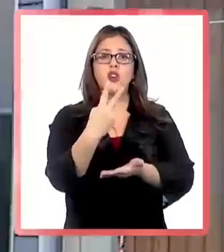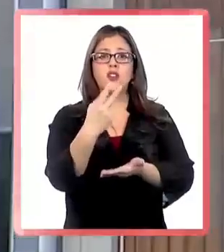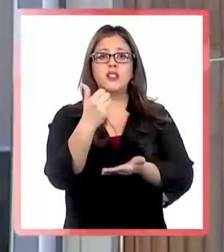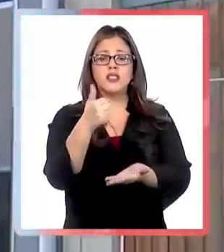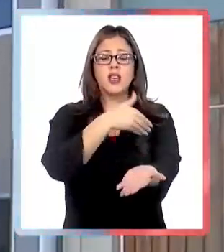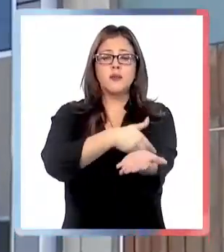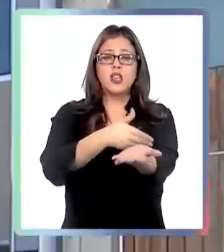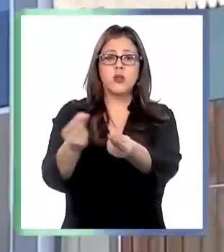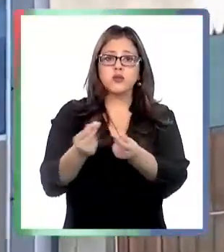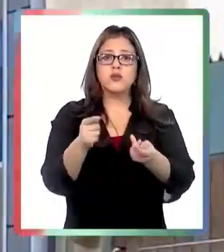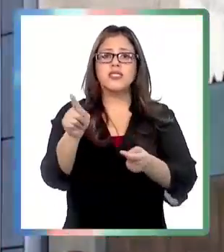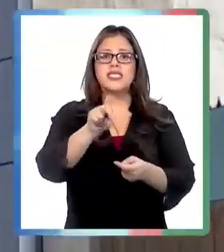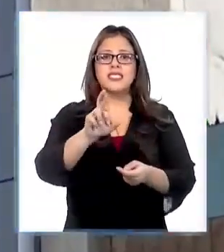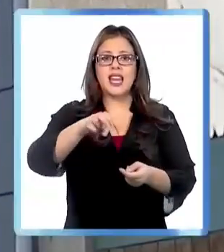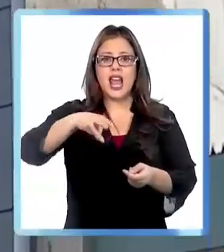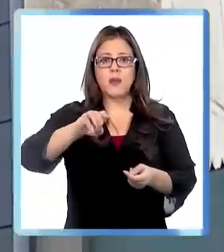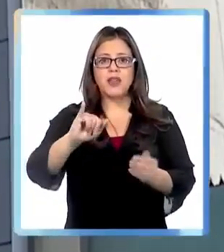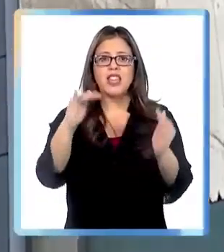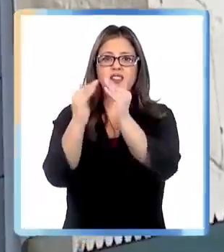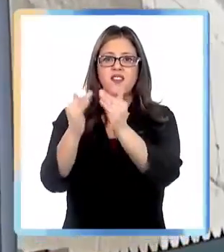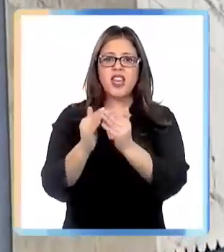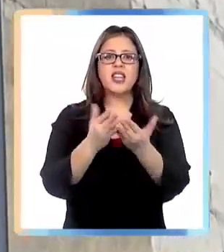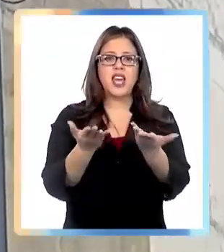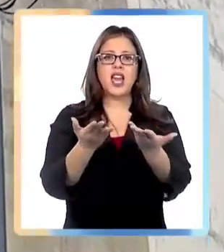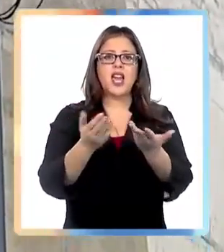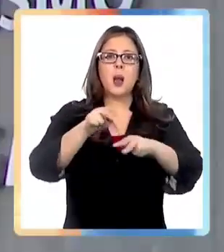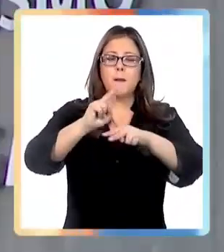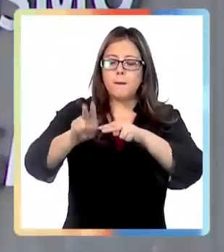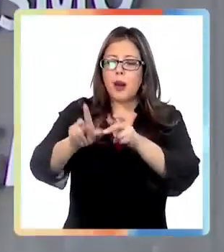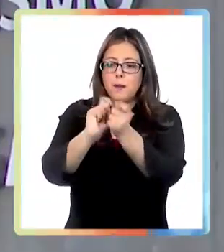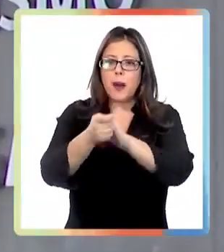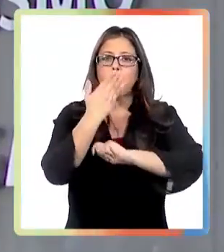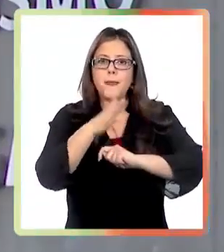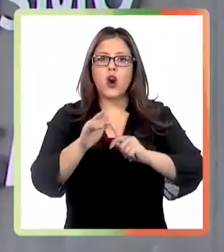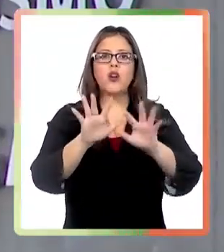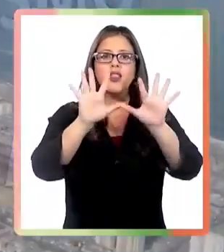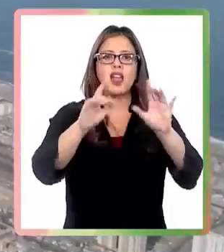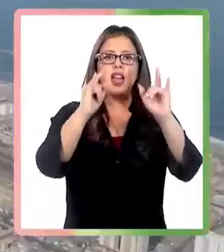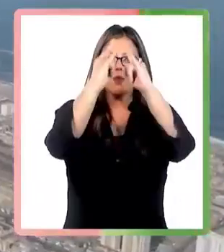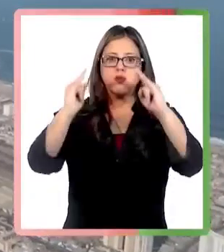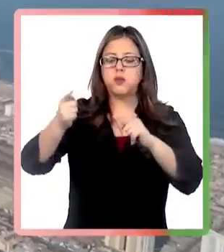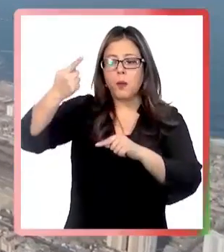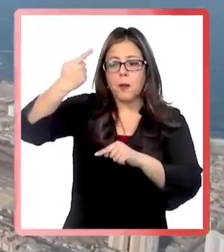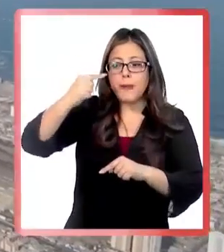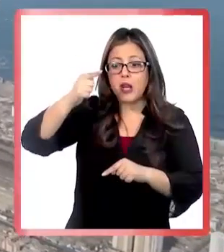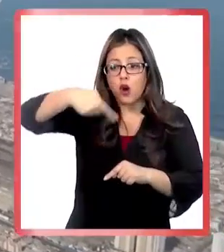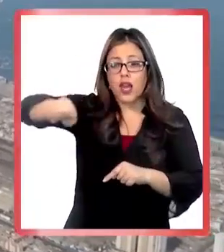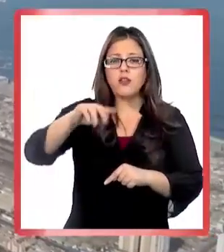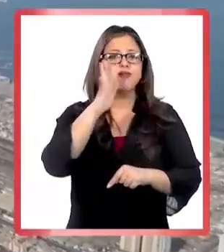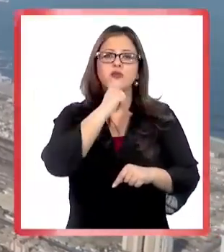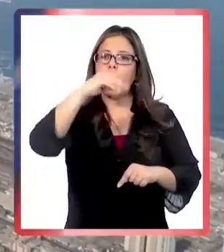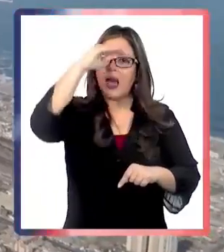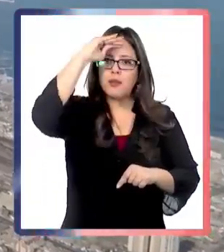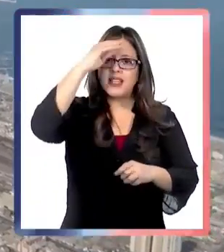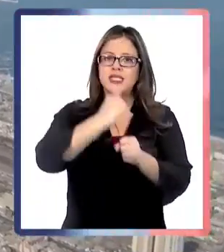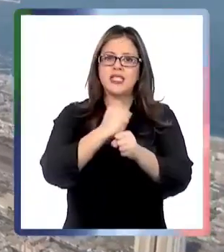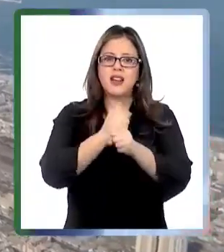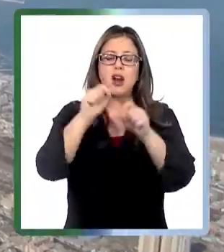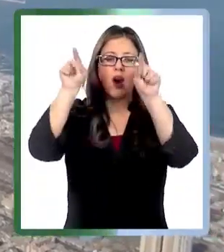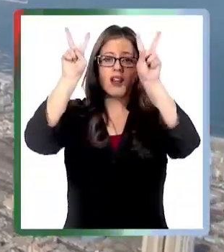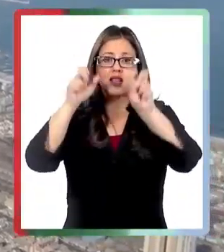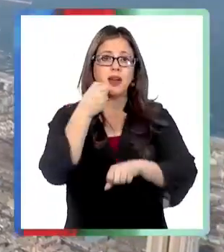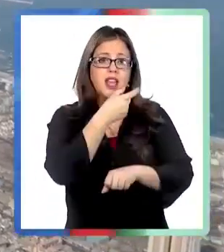Vivienda para el mejoramiento de 10 campamentos, pero no tenía experiencia alguna en este tipo de trabajos. Ante la denuncia pública, el